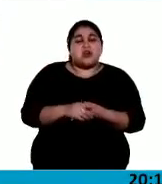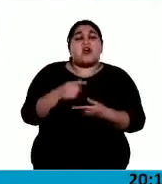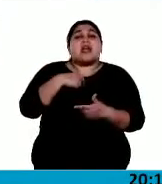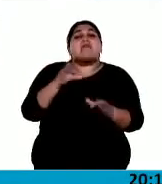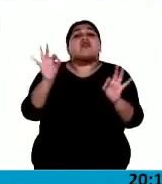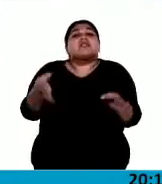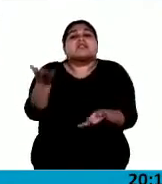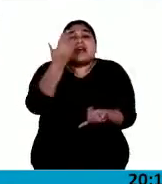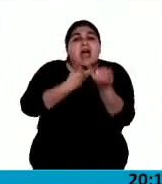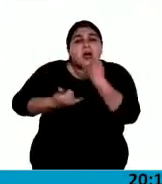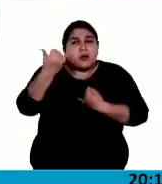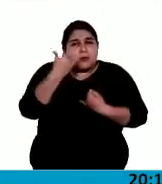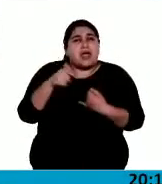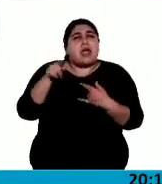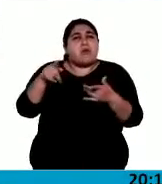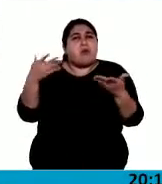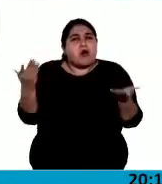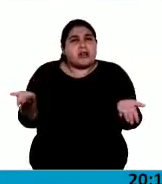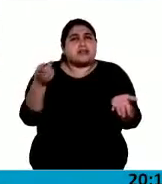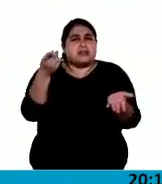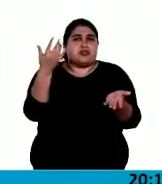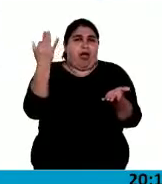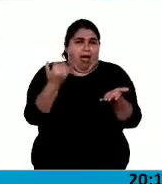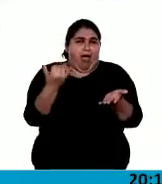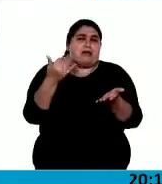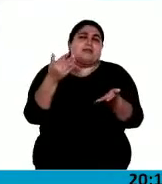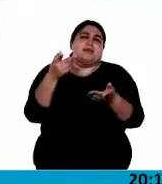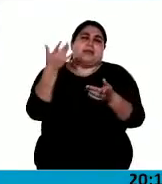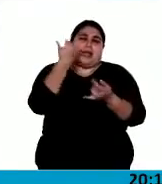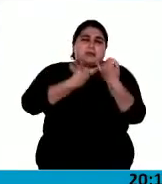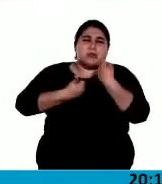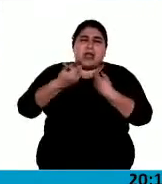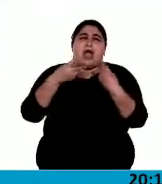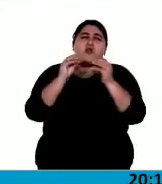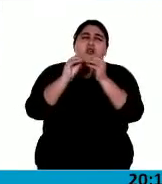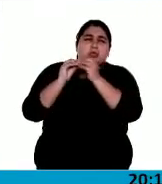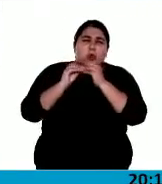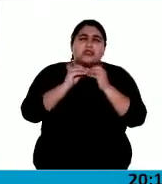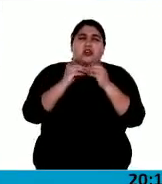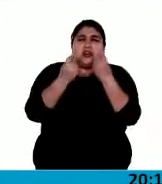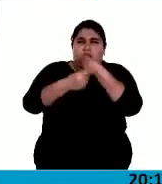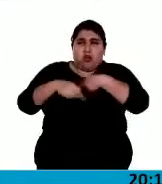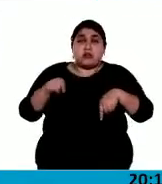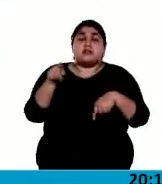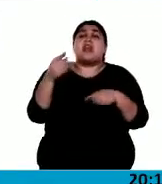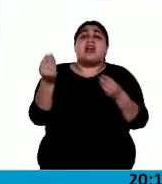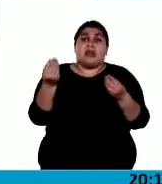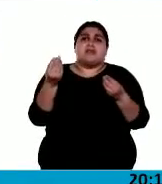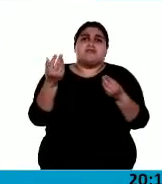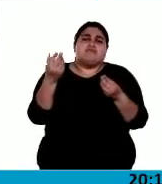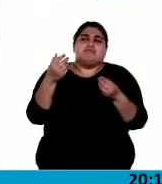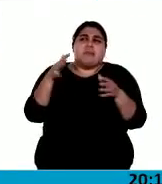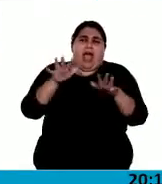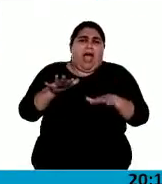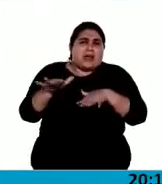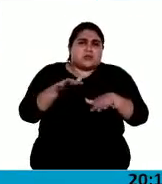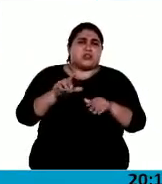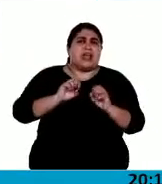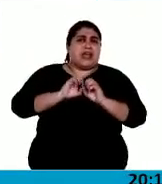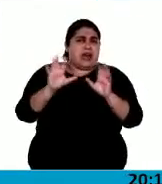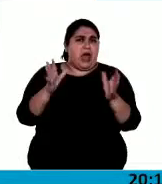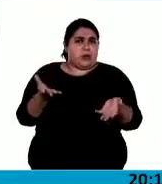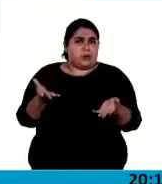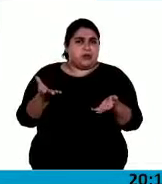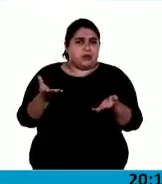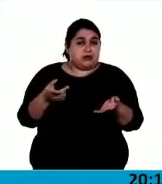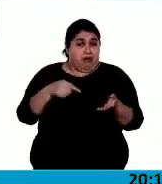saber, y para eso queremos tener al funcionario explicándonos las cosas de una situación tan grave como la que está pasando. Y lamentablemente